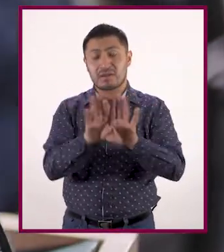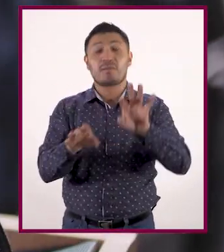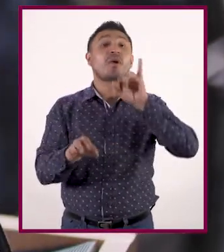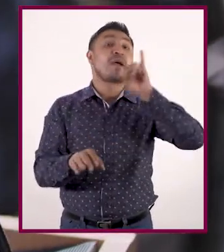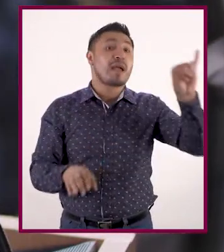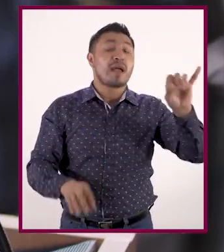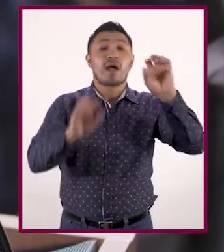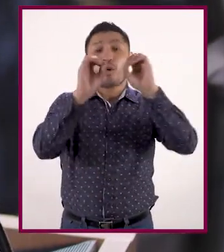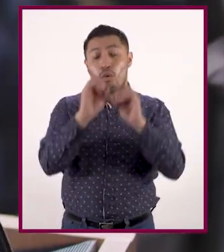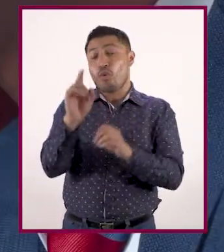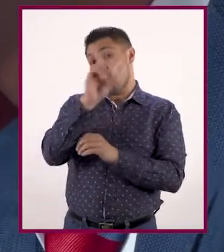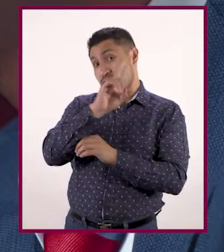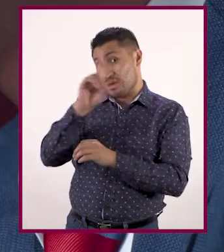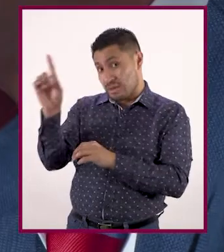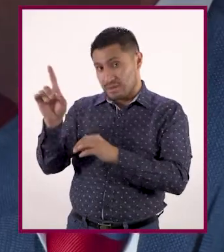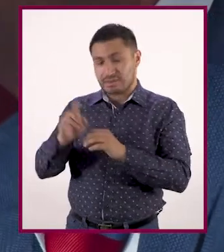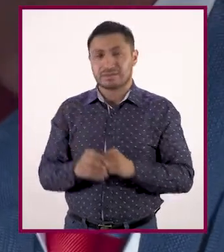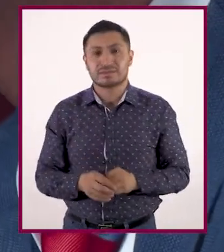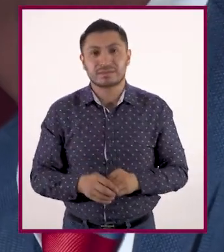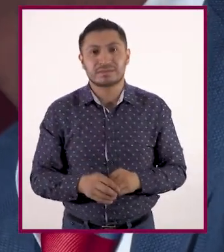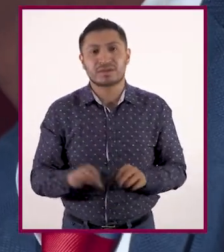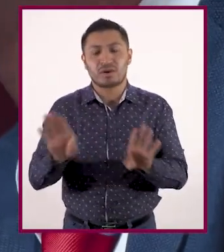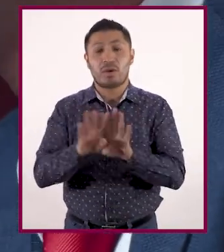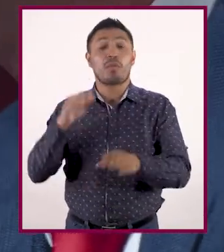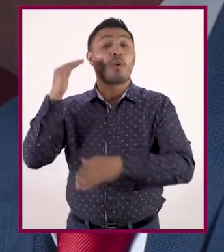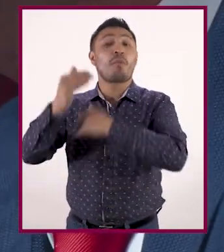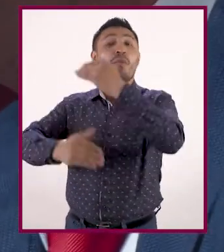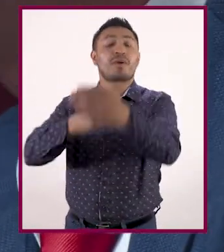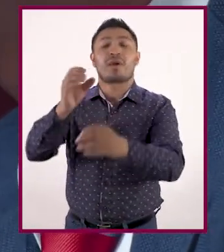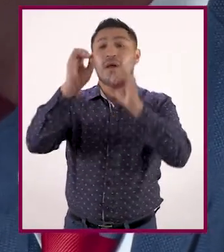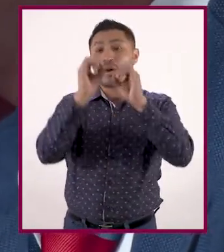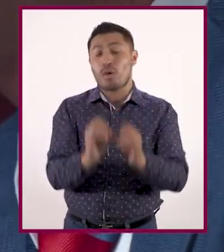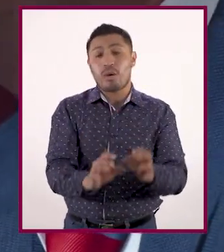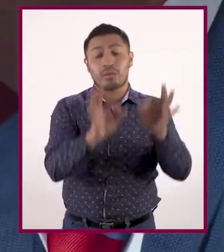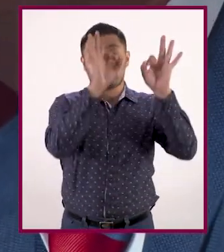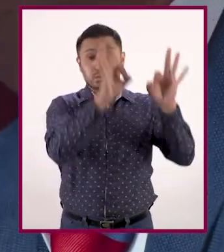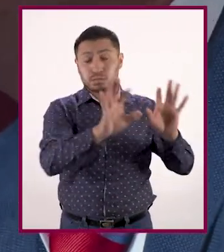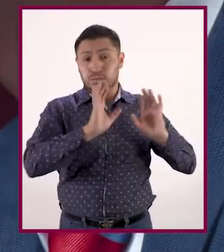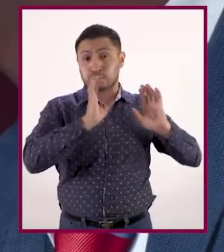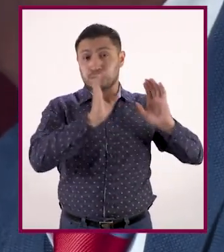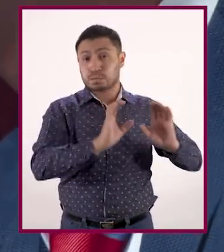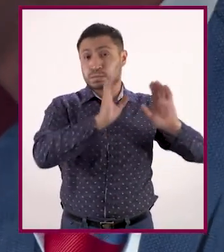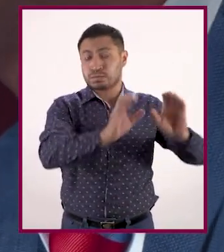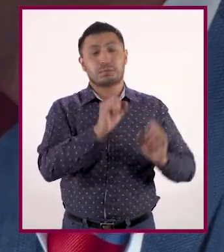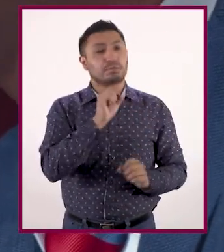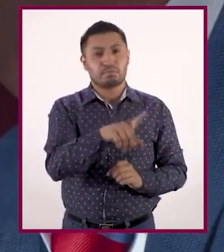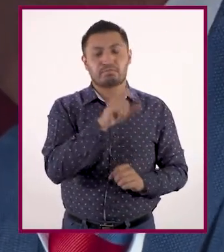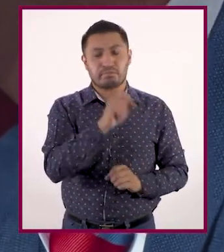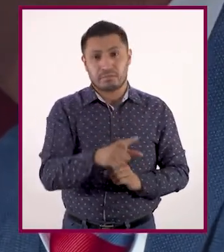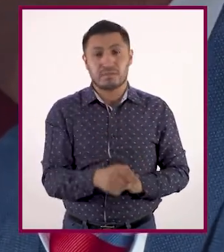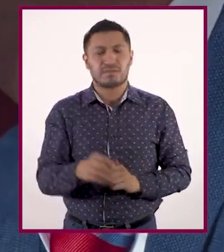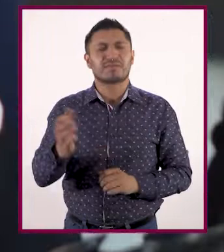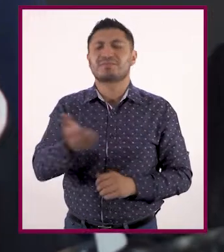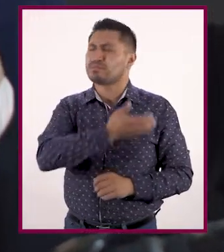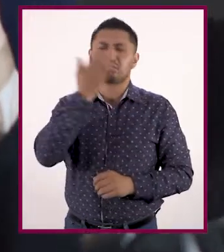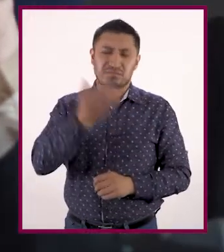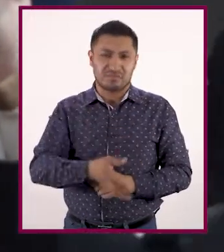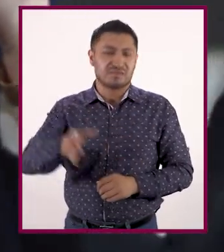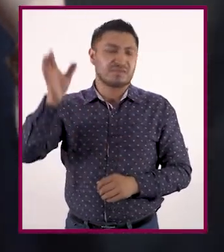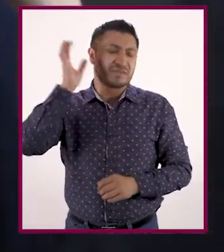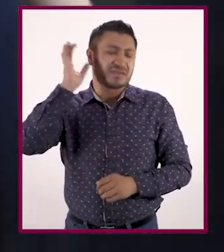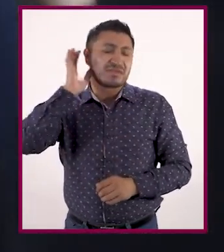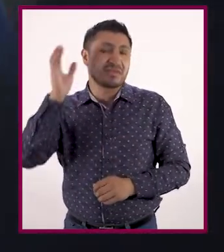izquierda o de derecha como progresistas o conservadores es muy común escuchar que tal partido es de